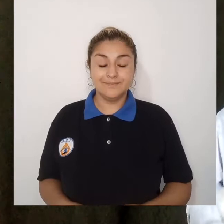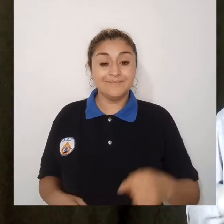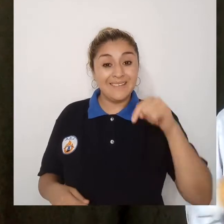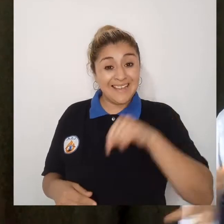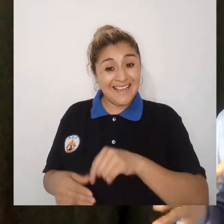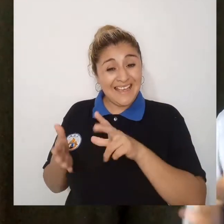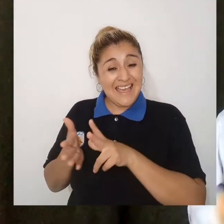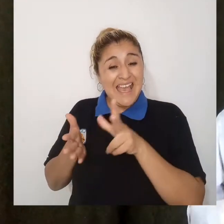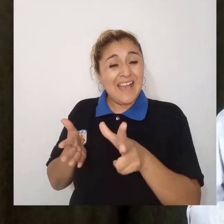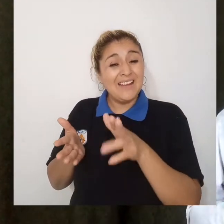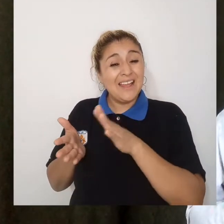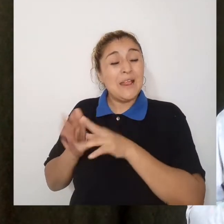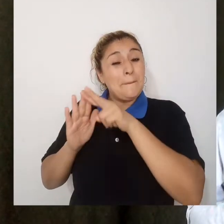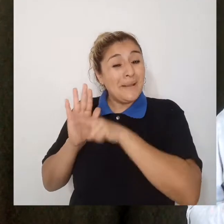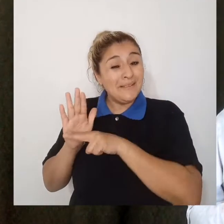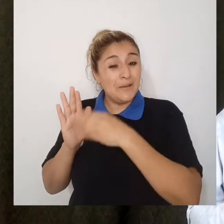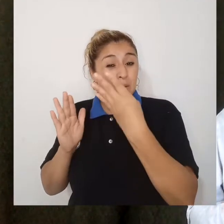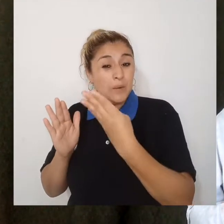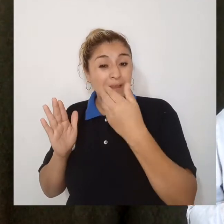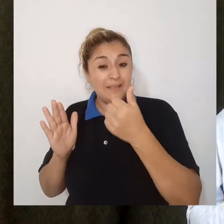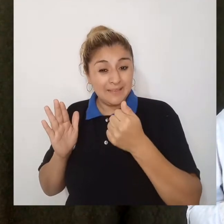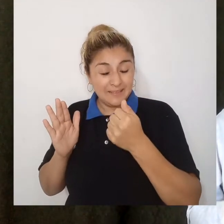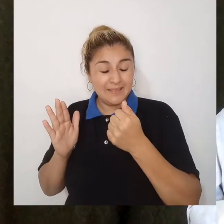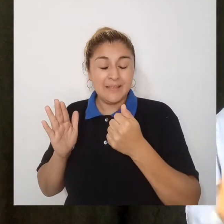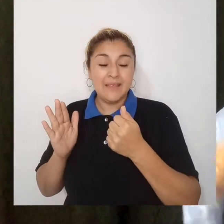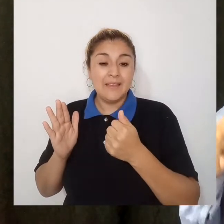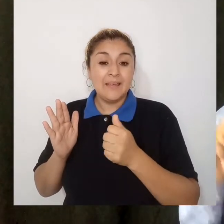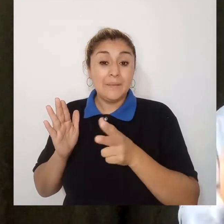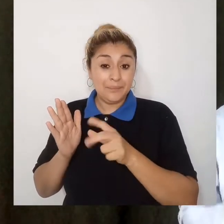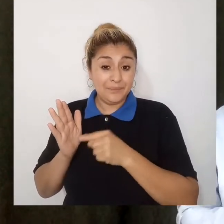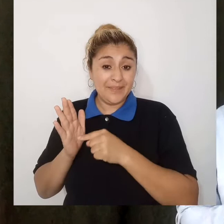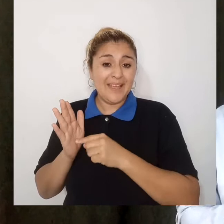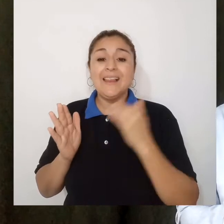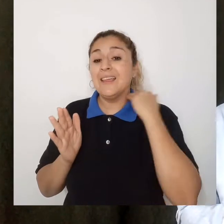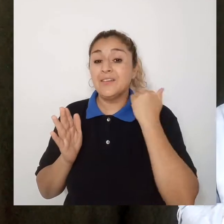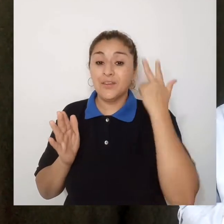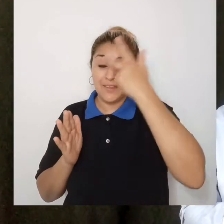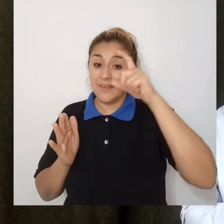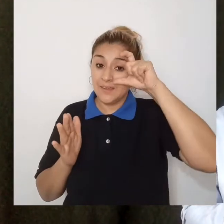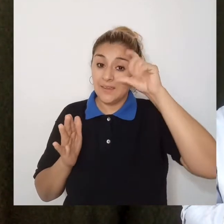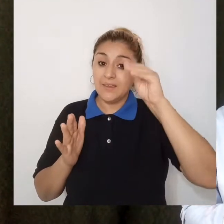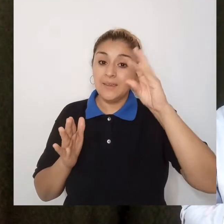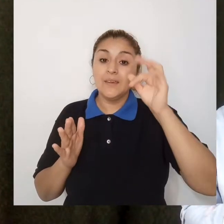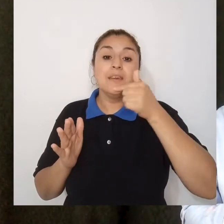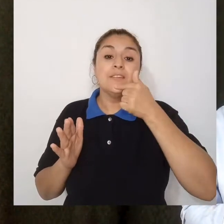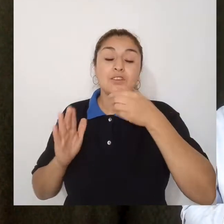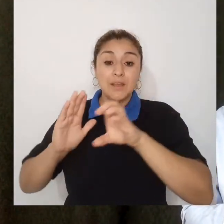este versículo 46 hechos 246